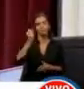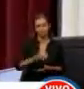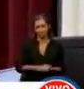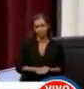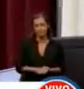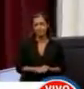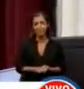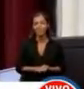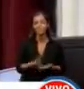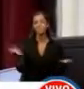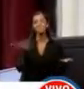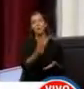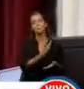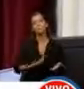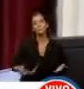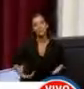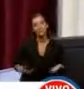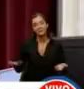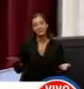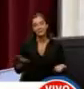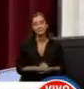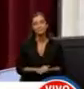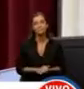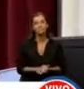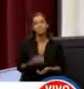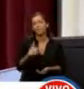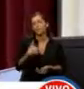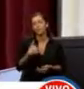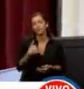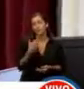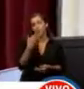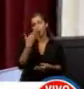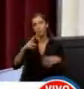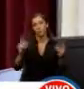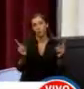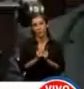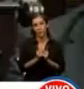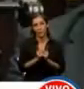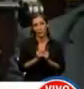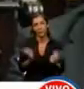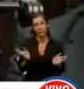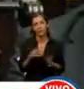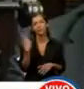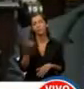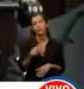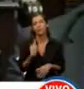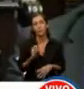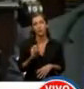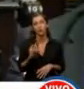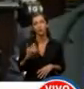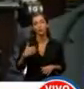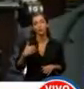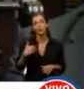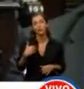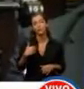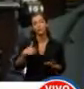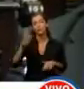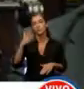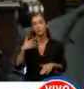No, señor presidente, no, lo mío es muy breve. En realidad nuestra energía estuvo